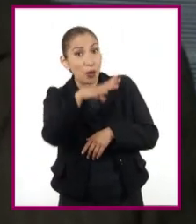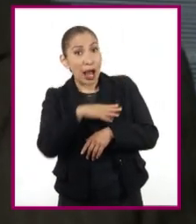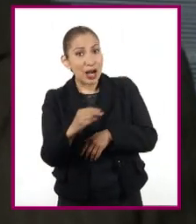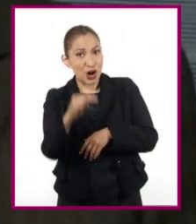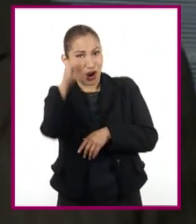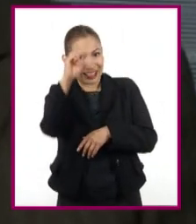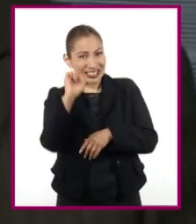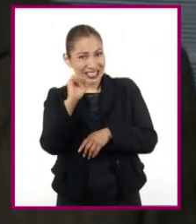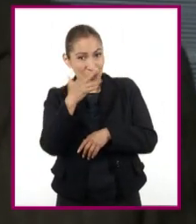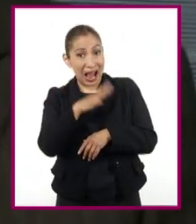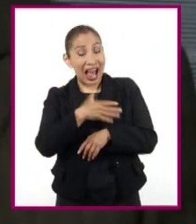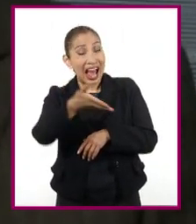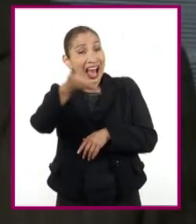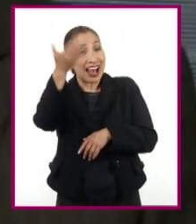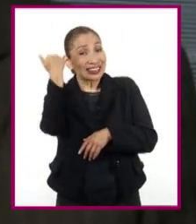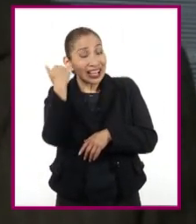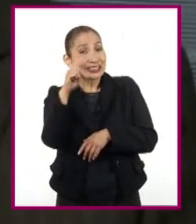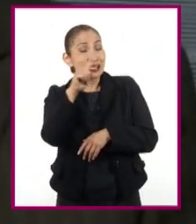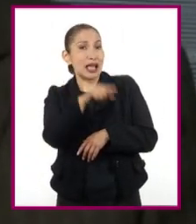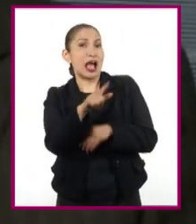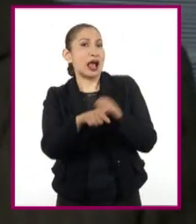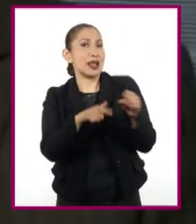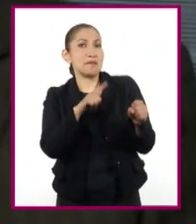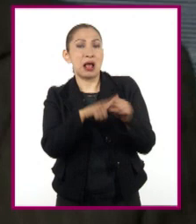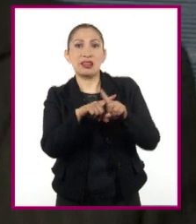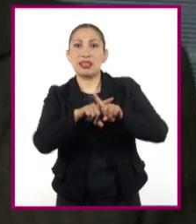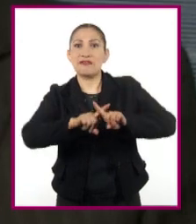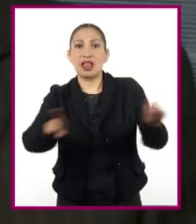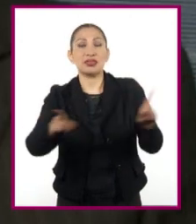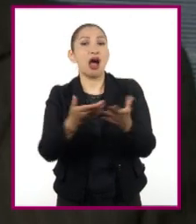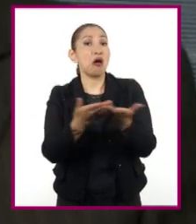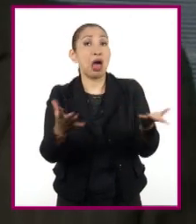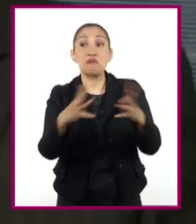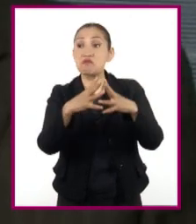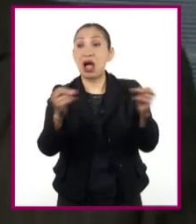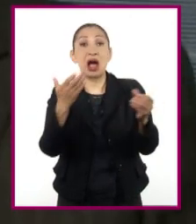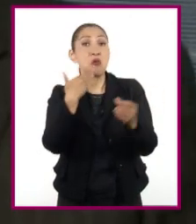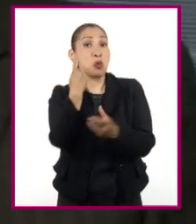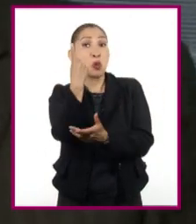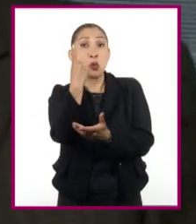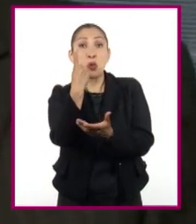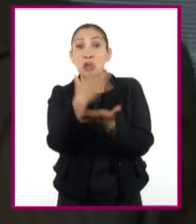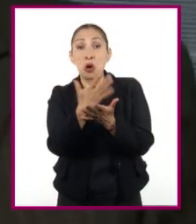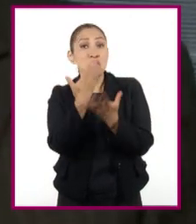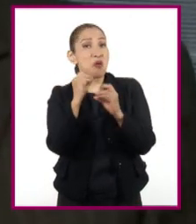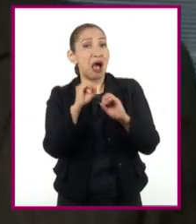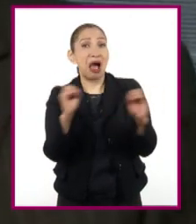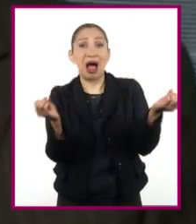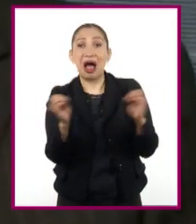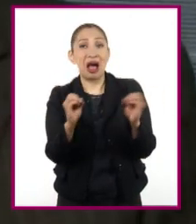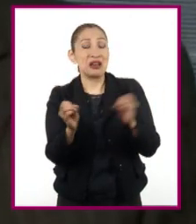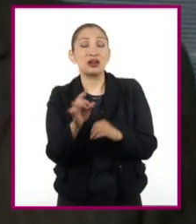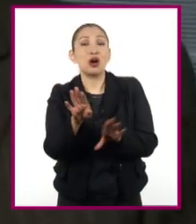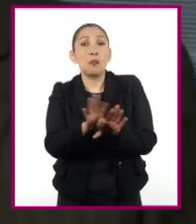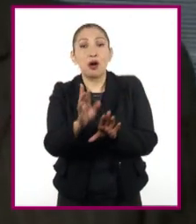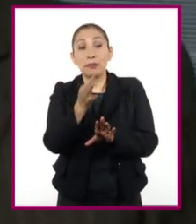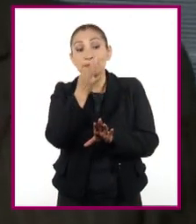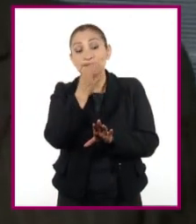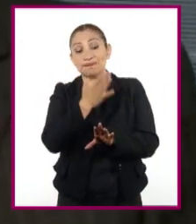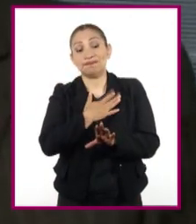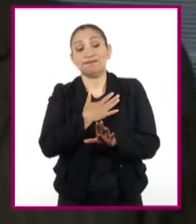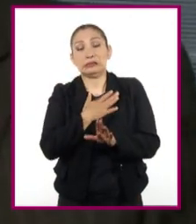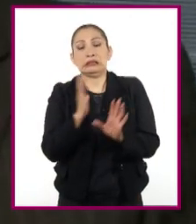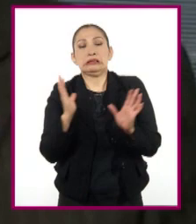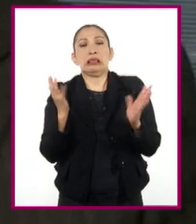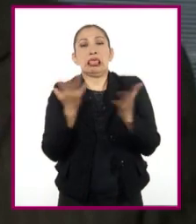el norte de Chihuahua, y era una subespecie totalmente diferente. Hoy día no queda uno solo y es como un recordatorio